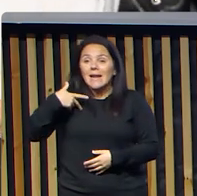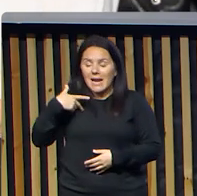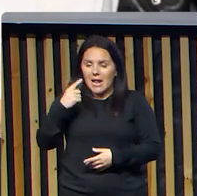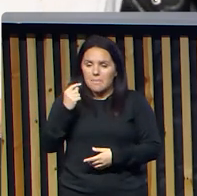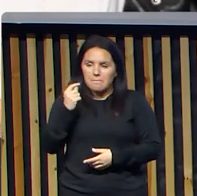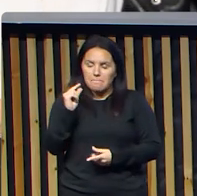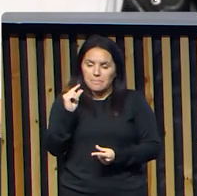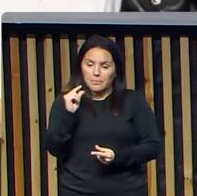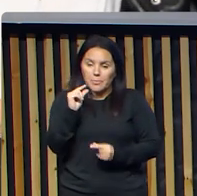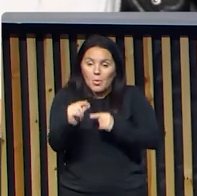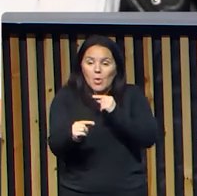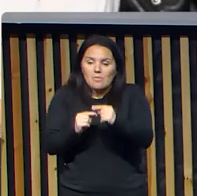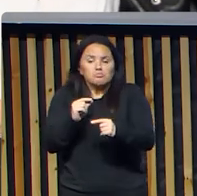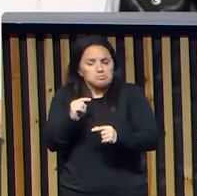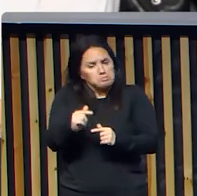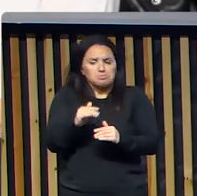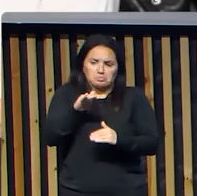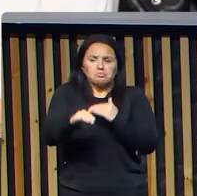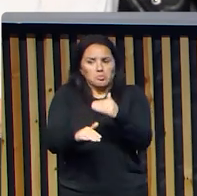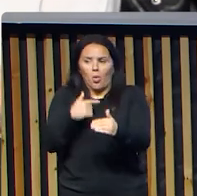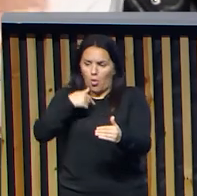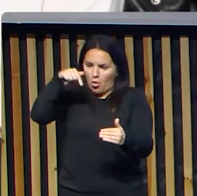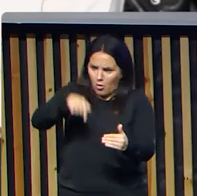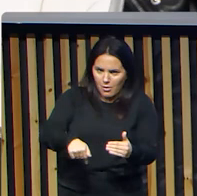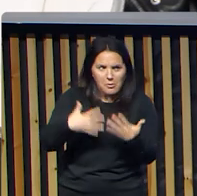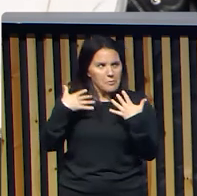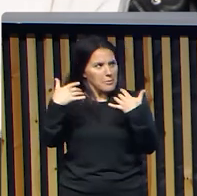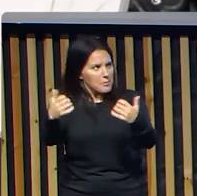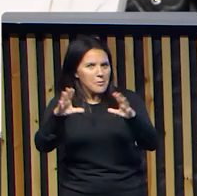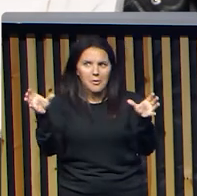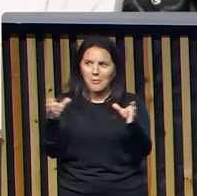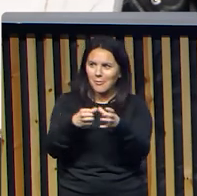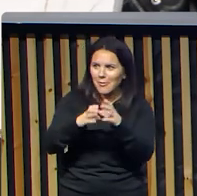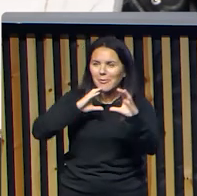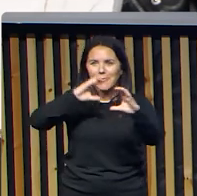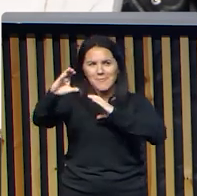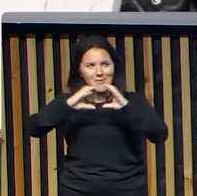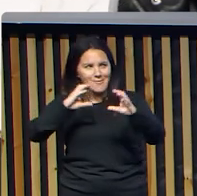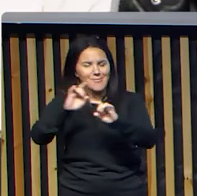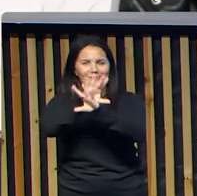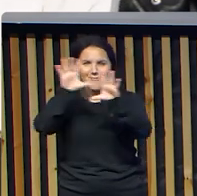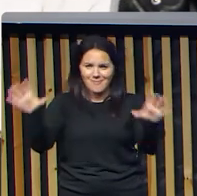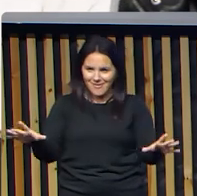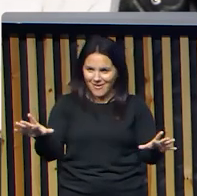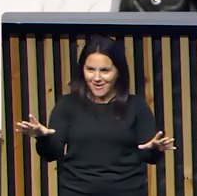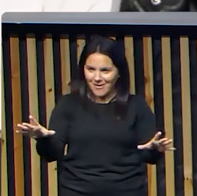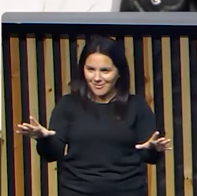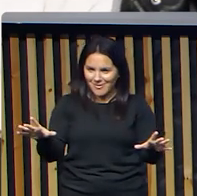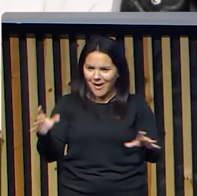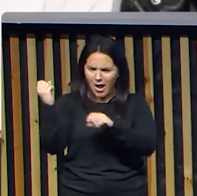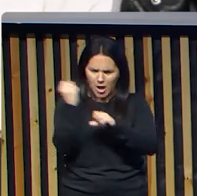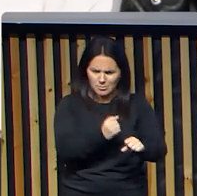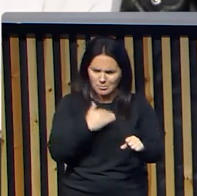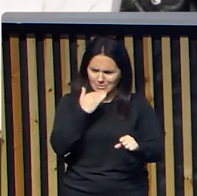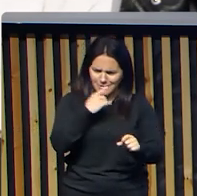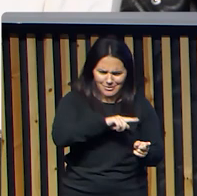Clara muchos años después es verdad voy por partes lo del Ministerio de Justicia por ejemplo que se presentó en 2011